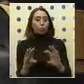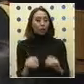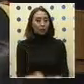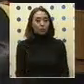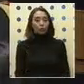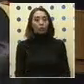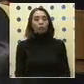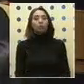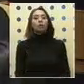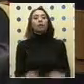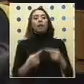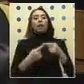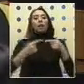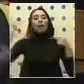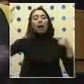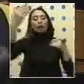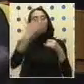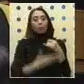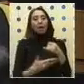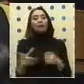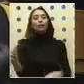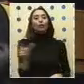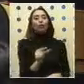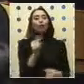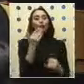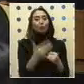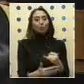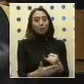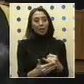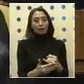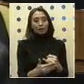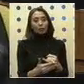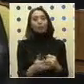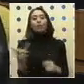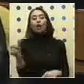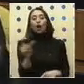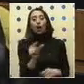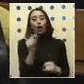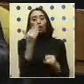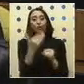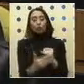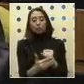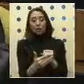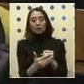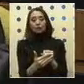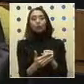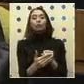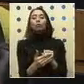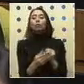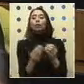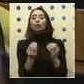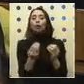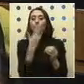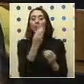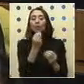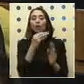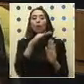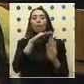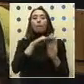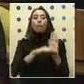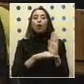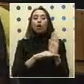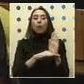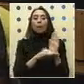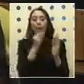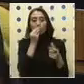planteando medidas a largo plazo y a corto plazo. Y dentro de la de corto plazo tiene que ver con el reforzamiento del programa de alimentación